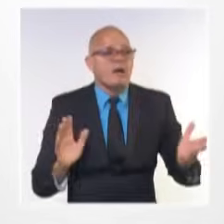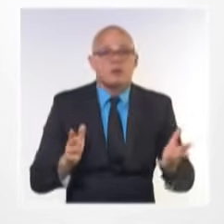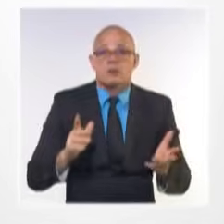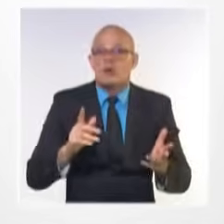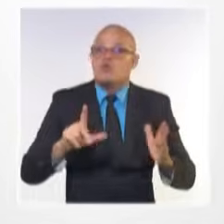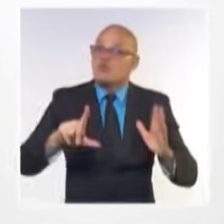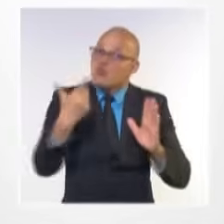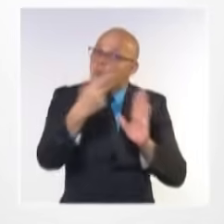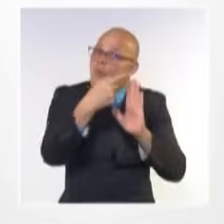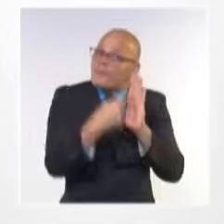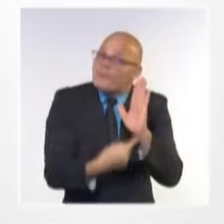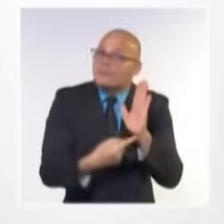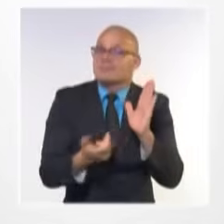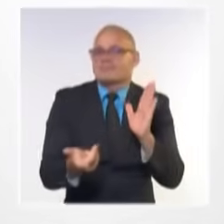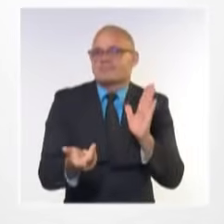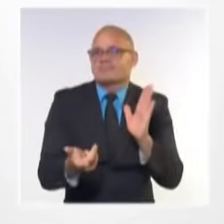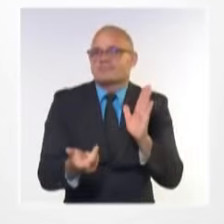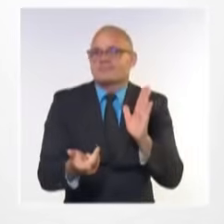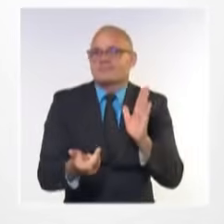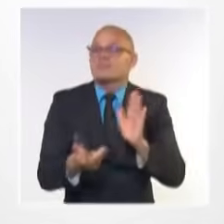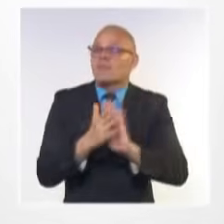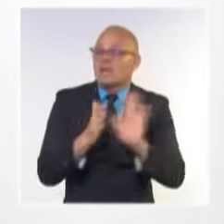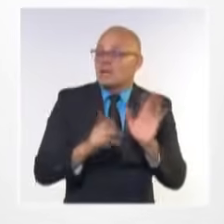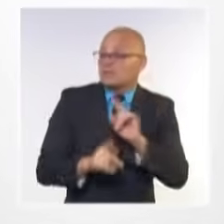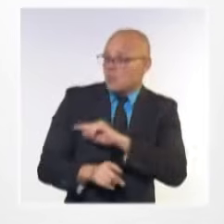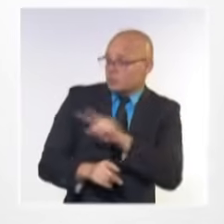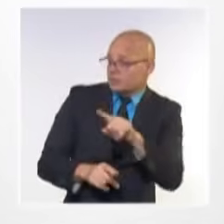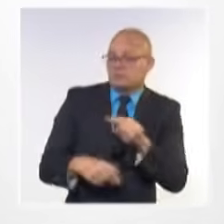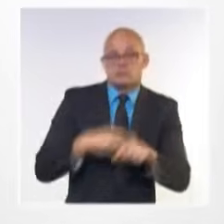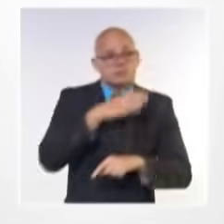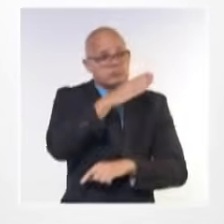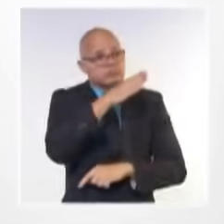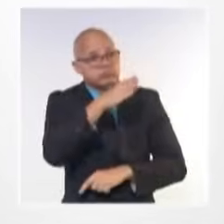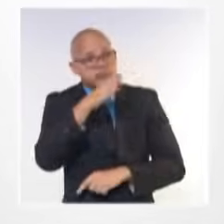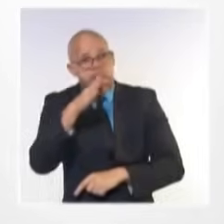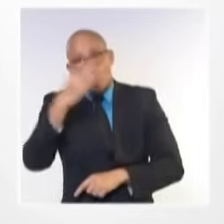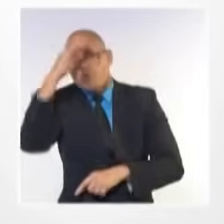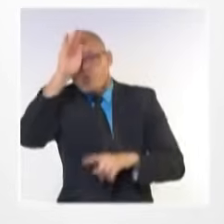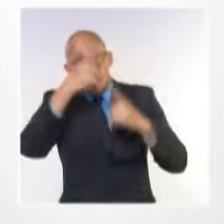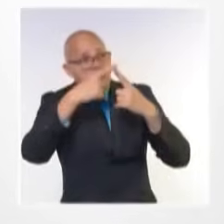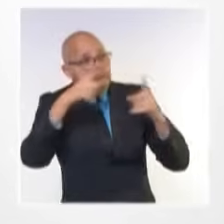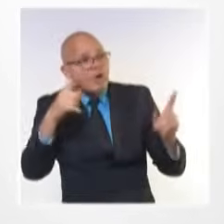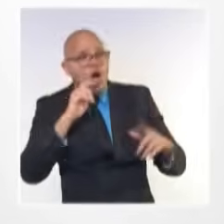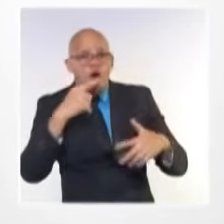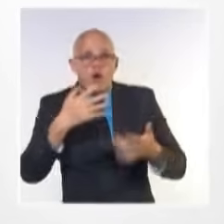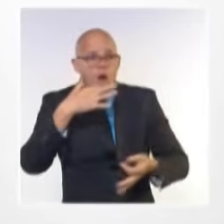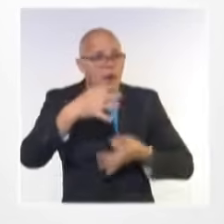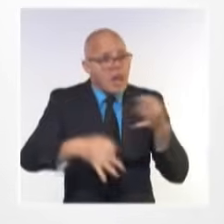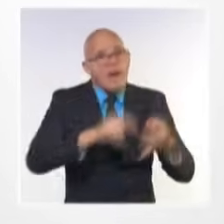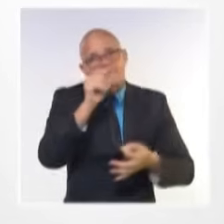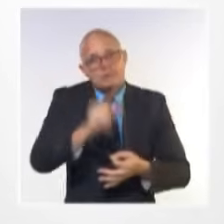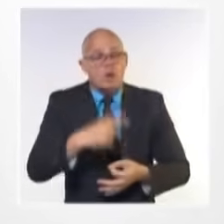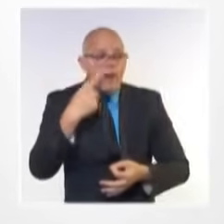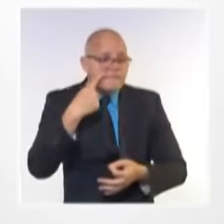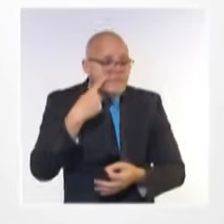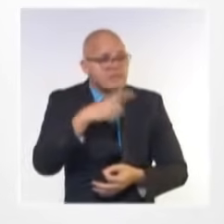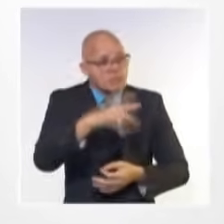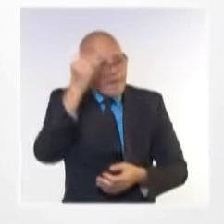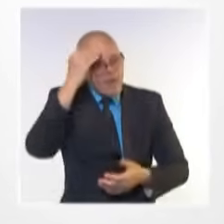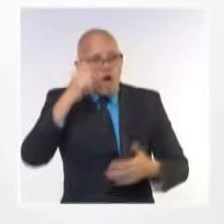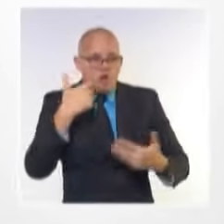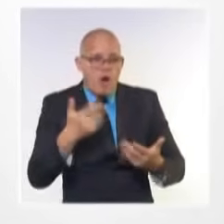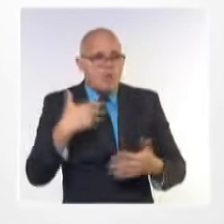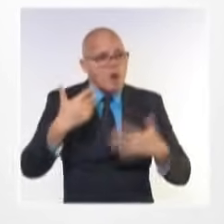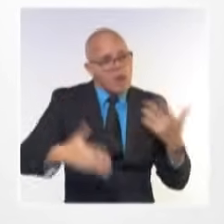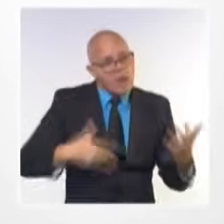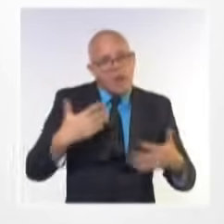y enseñándolos y interactuando unos y otros en el ecosistema real objetivo hoy de interacción entre los actores económicos de este